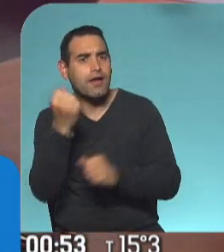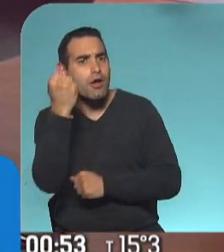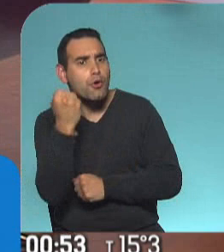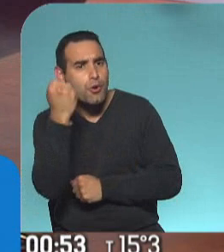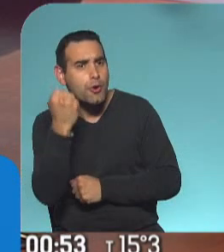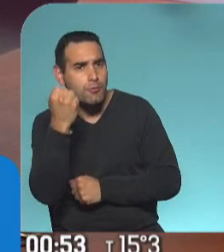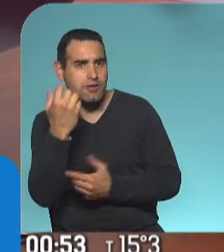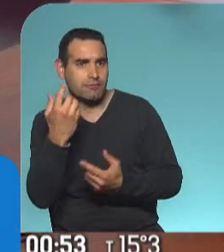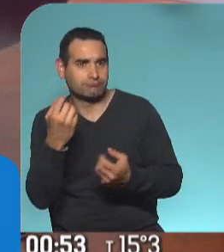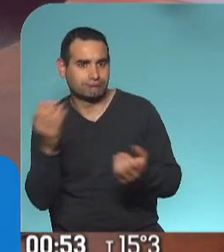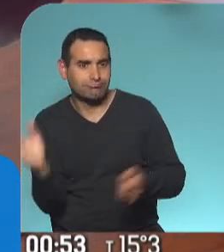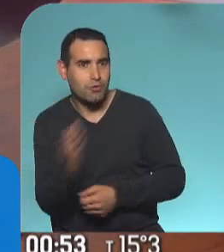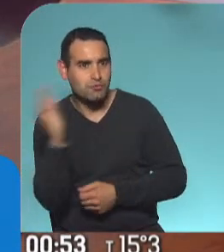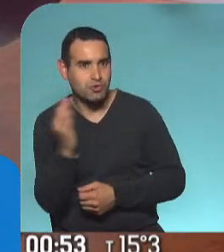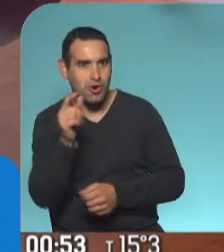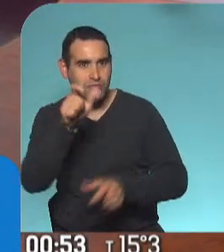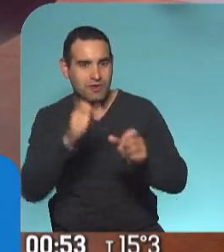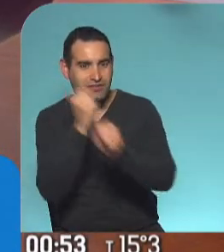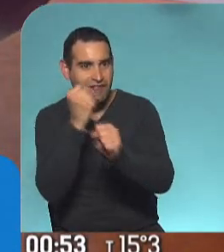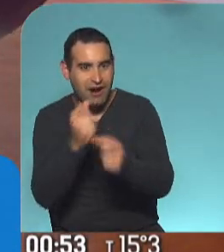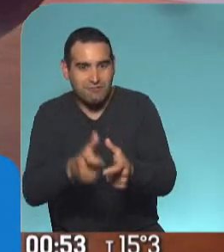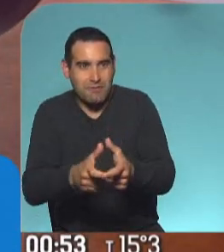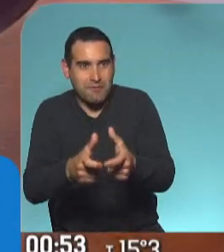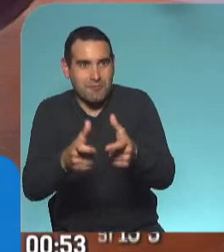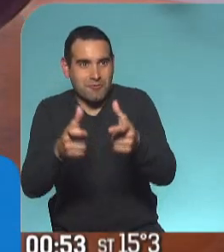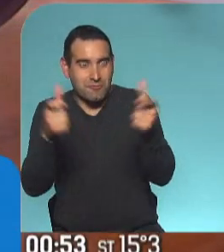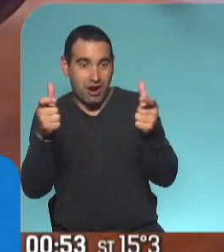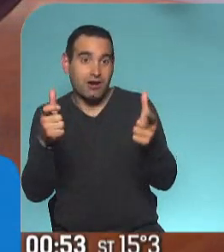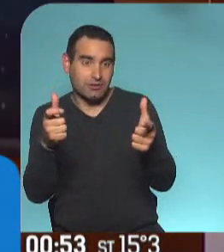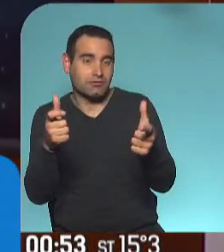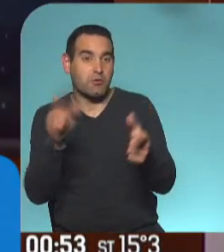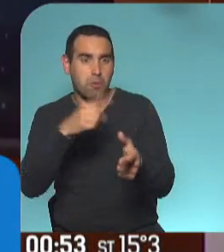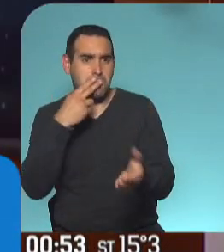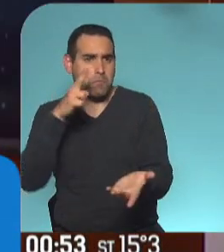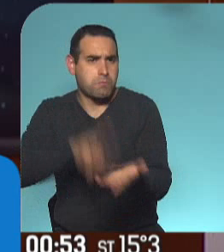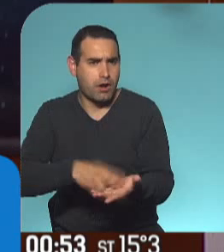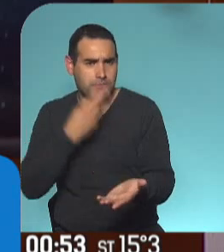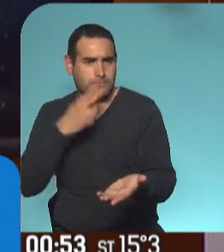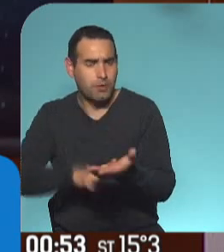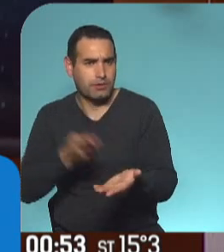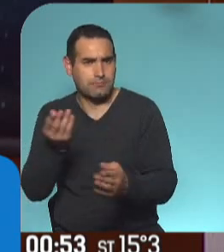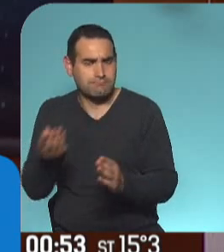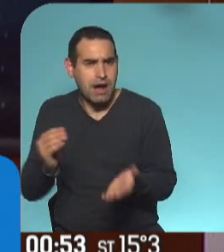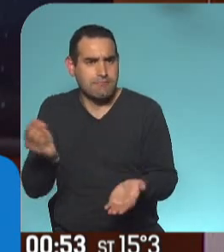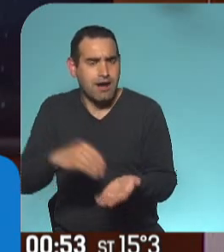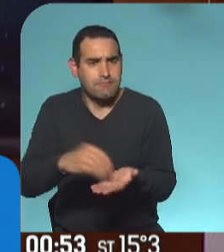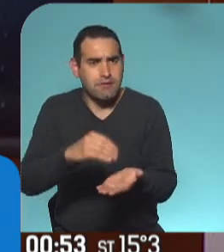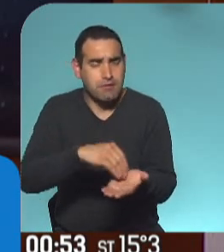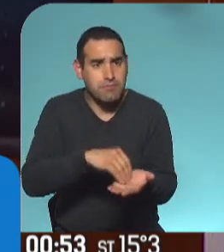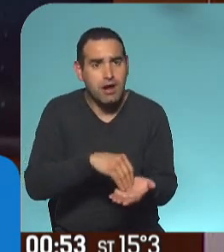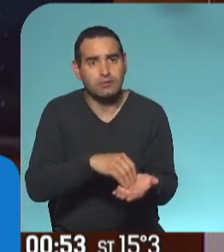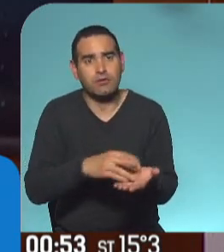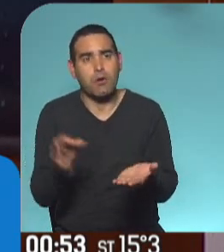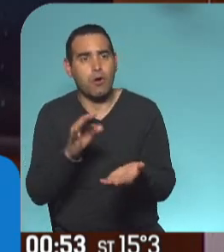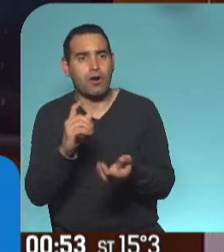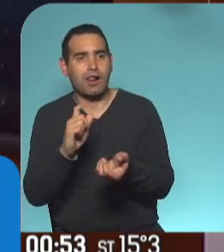virtuosa que produce mano de obra y muy por el contrario le aplicas impuestos o le pones el cepo también al